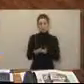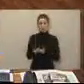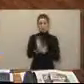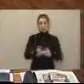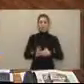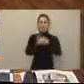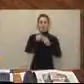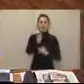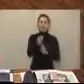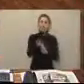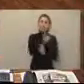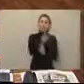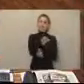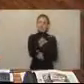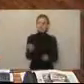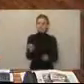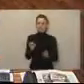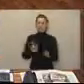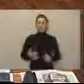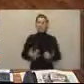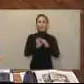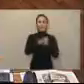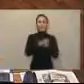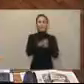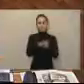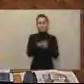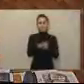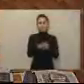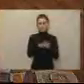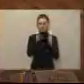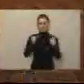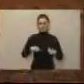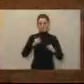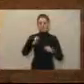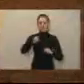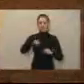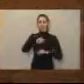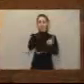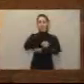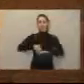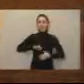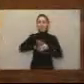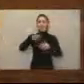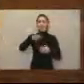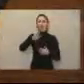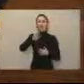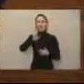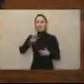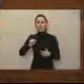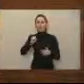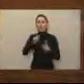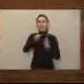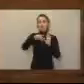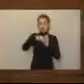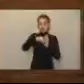la interpelación que realizamos la semana pasada sobre las diligencias de la Fiscalía en relación al HIPAA, ¿no? La misma consta de 4 puntos que yo creo que